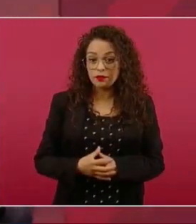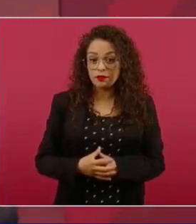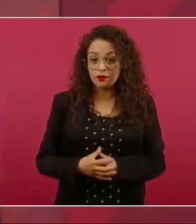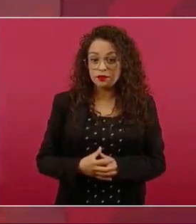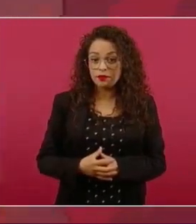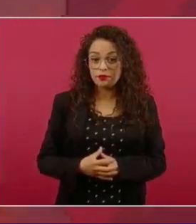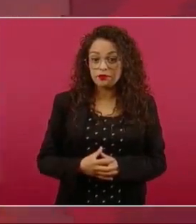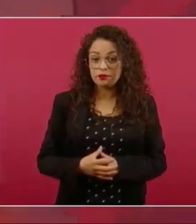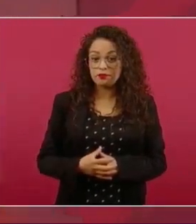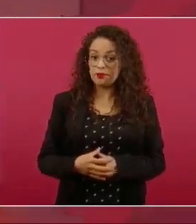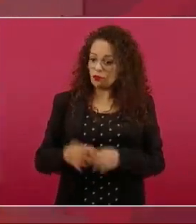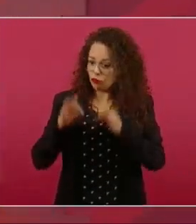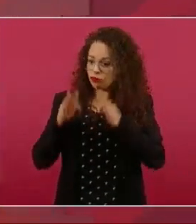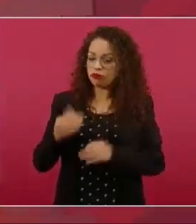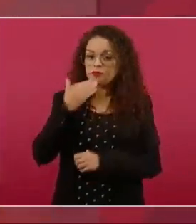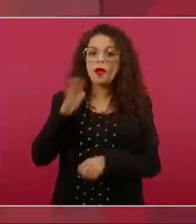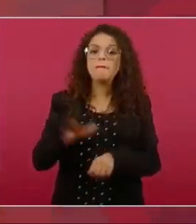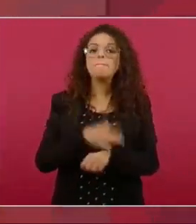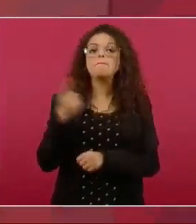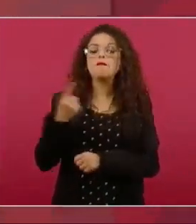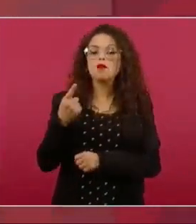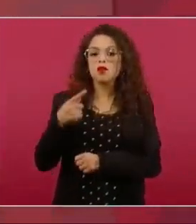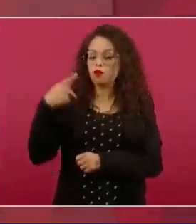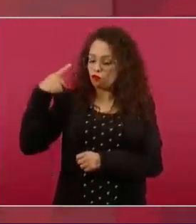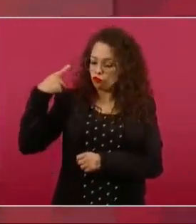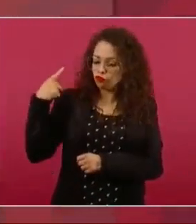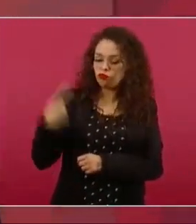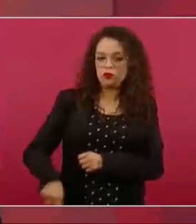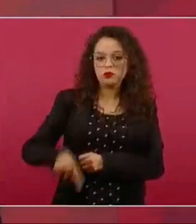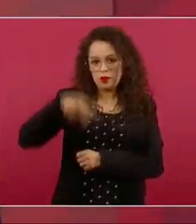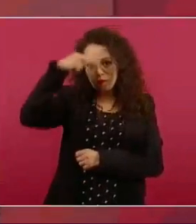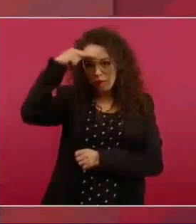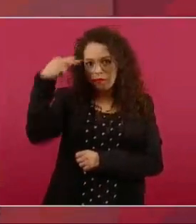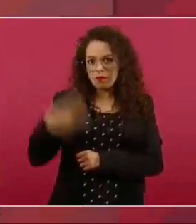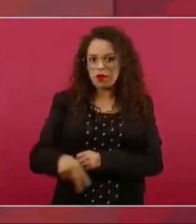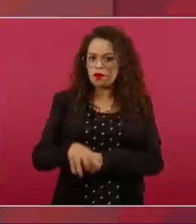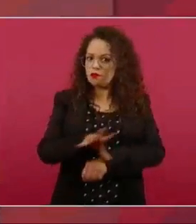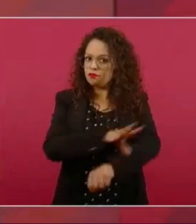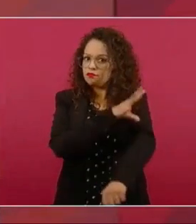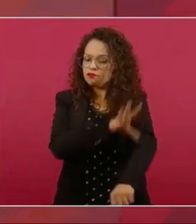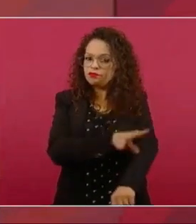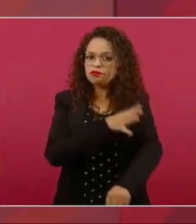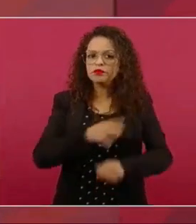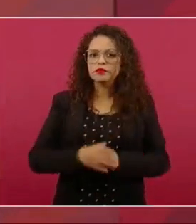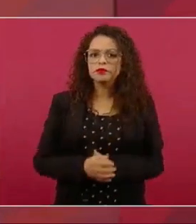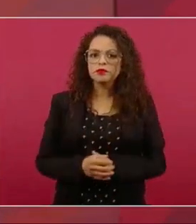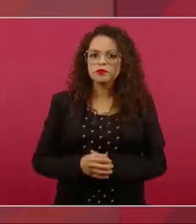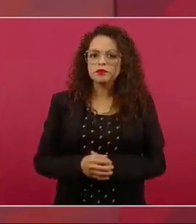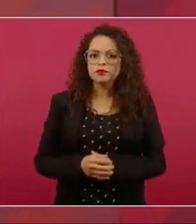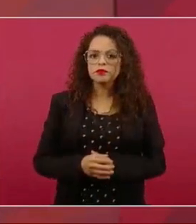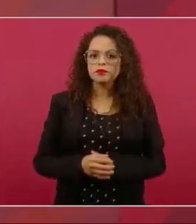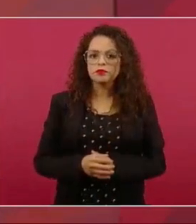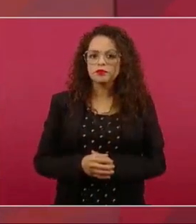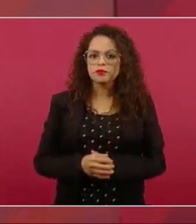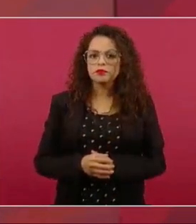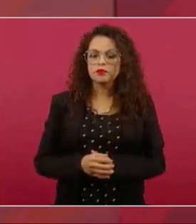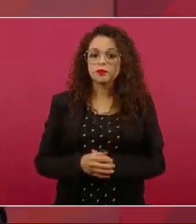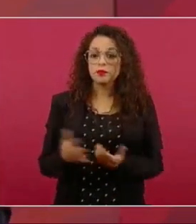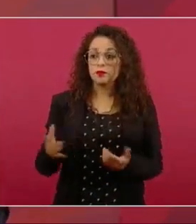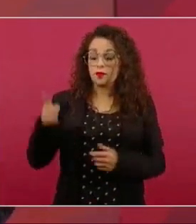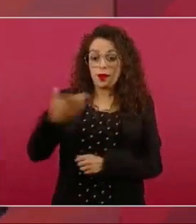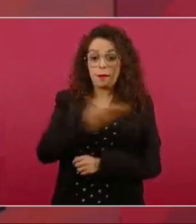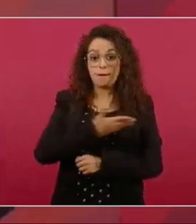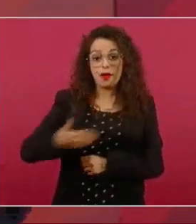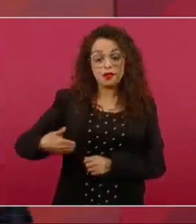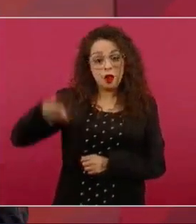nacionalizó la industria eléctrica el presidente López Mateos, y